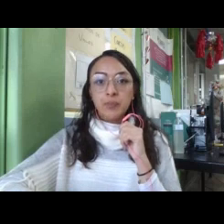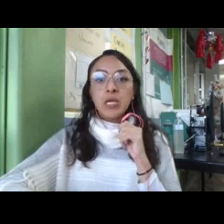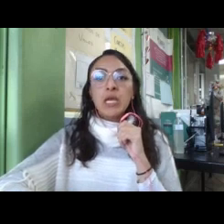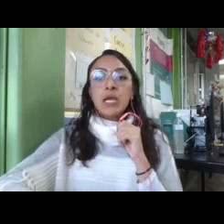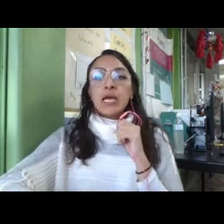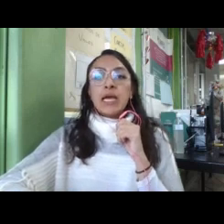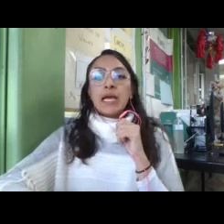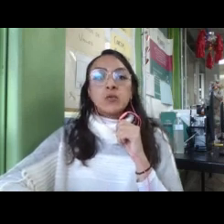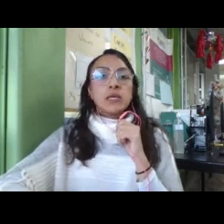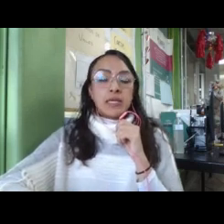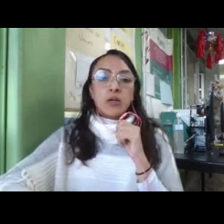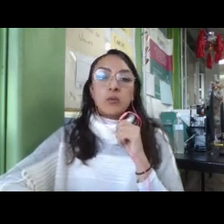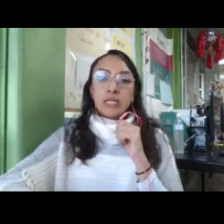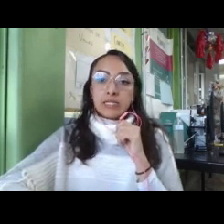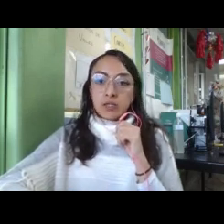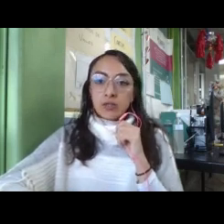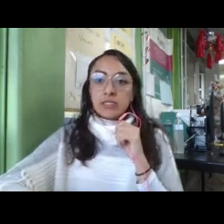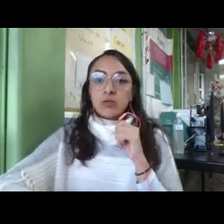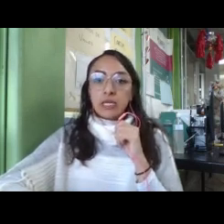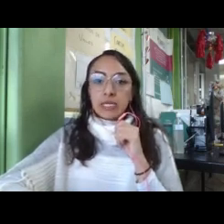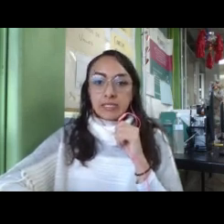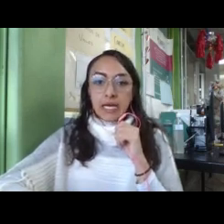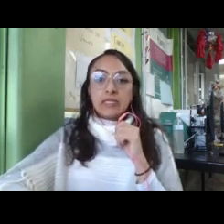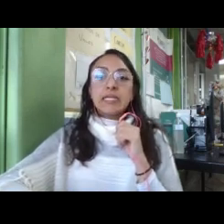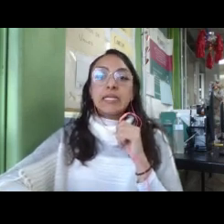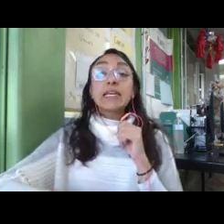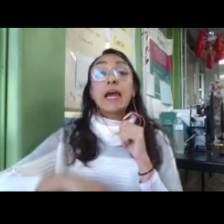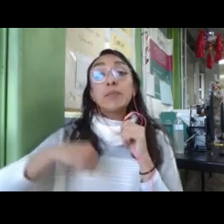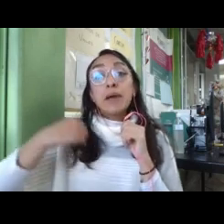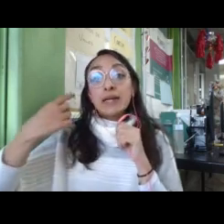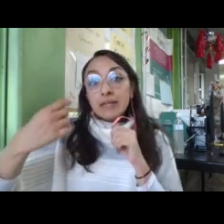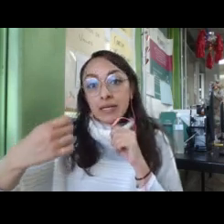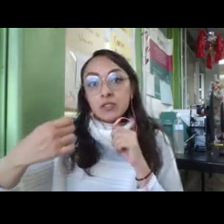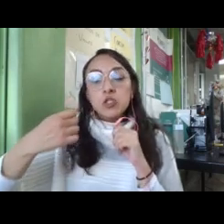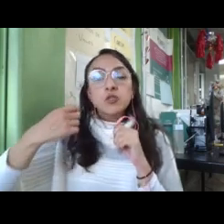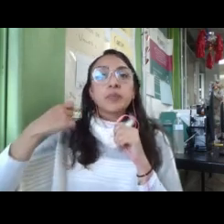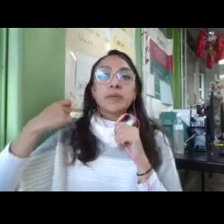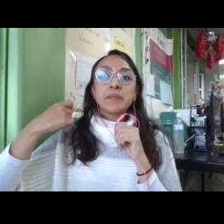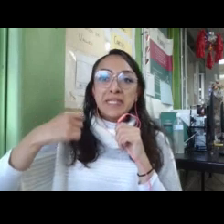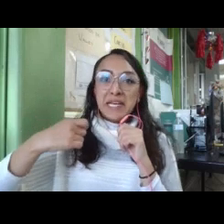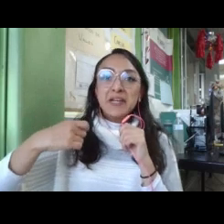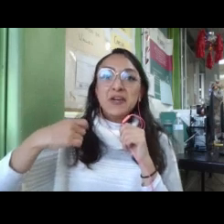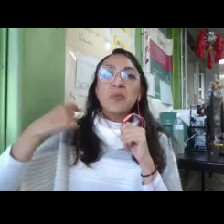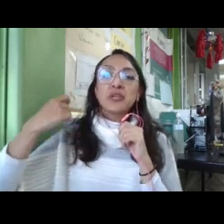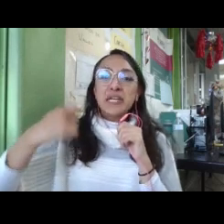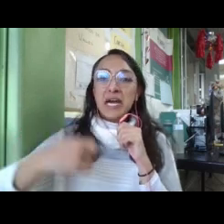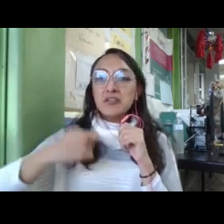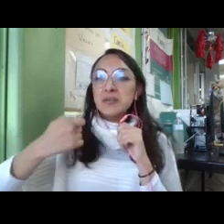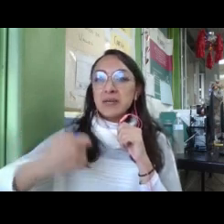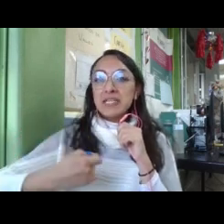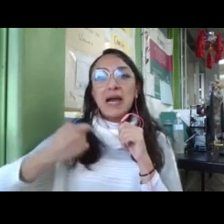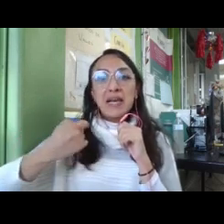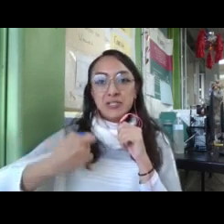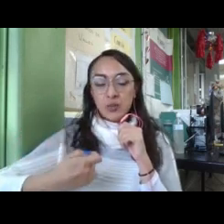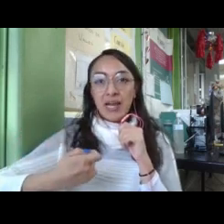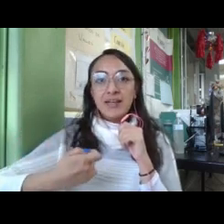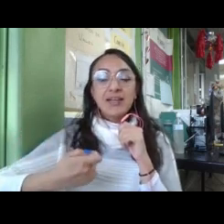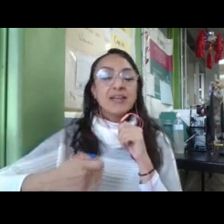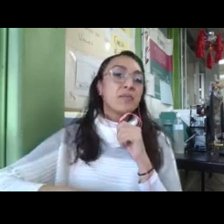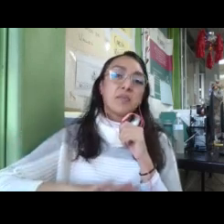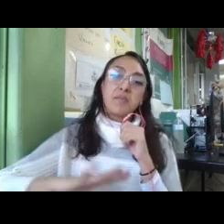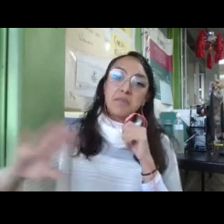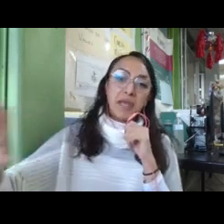distinto. Es un canal de comunicación que se utiliza y que aparte nos permite comunicarnos de manera